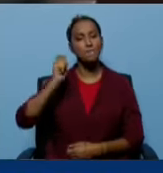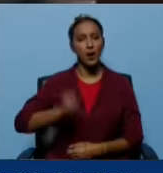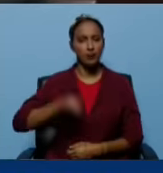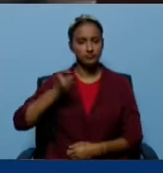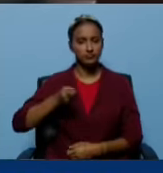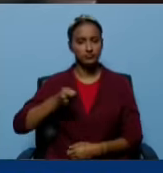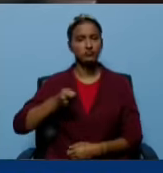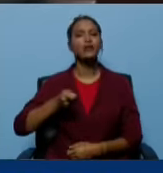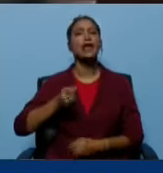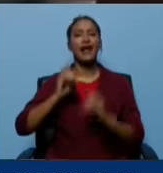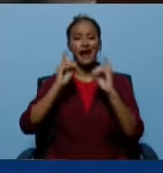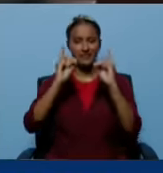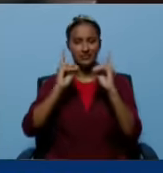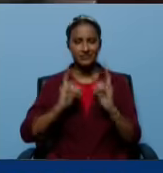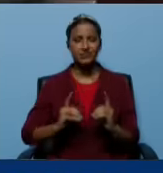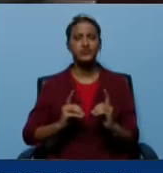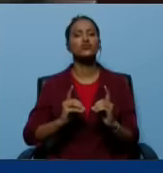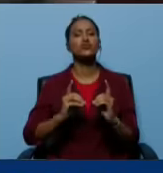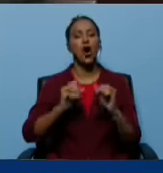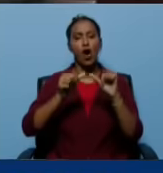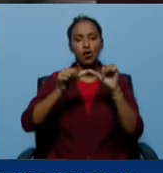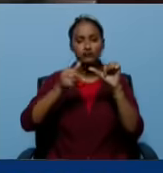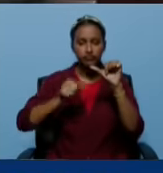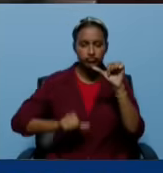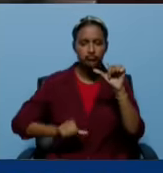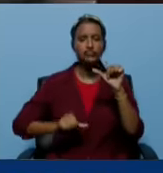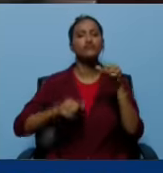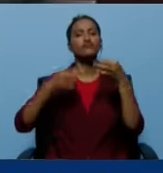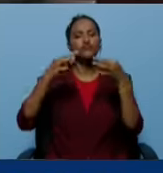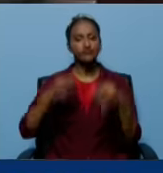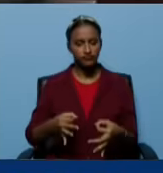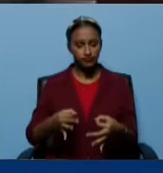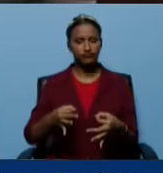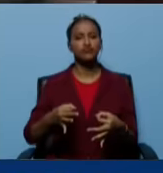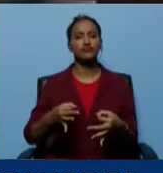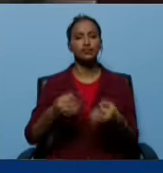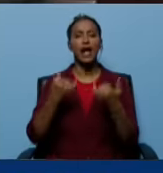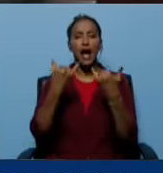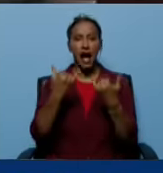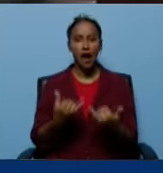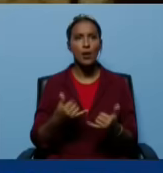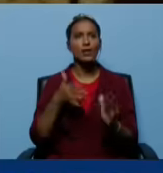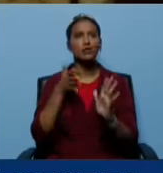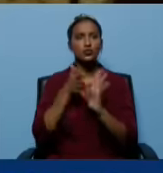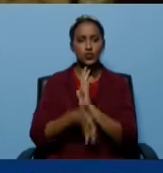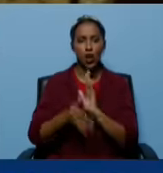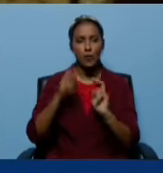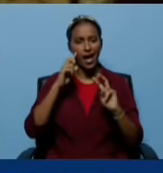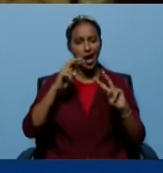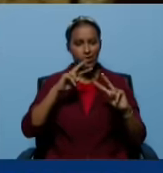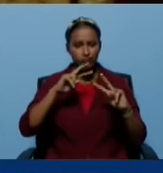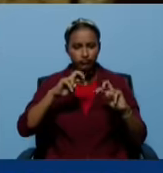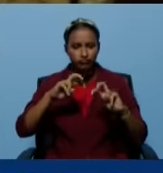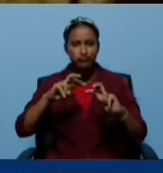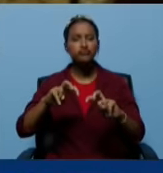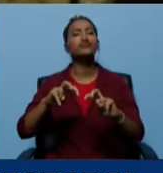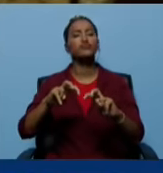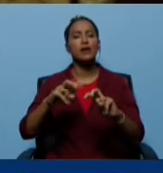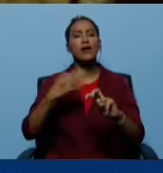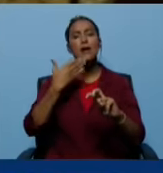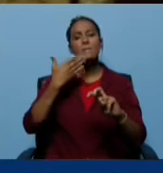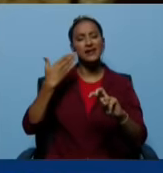y concluye de manera definitiva el recurso contencioso electoral de la